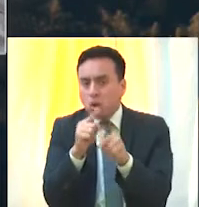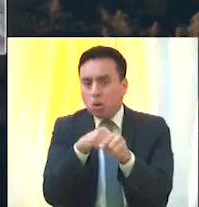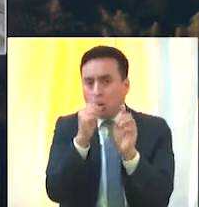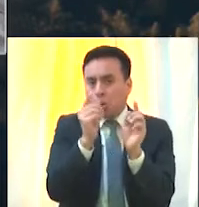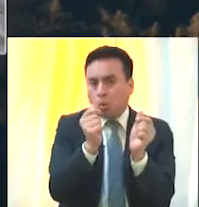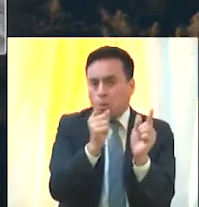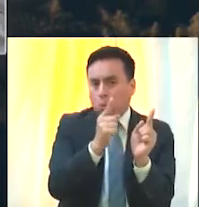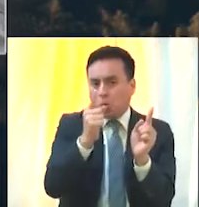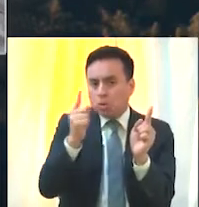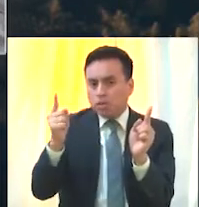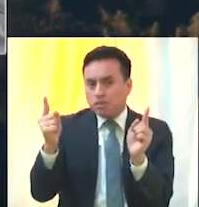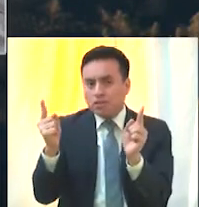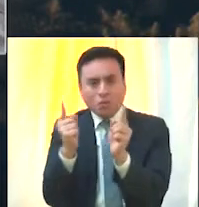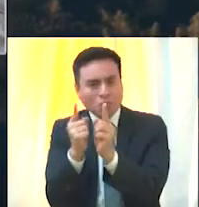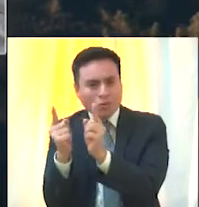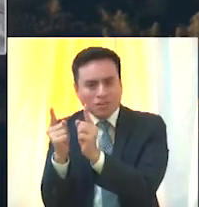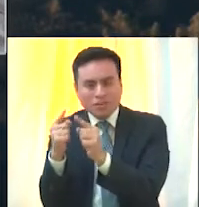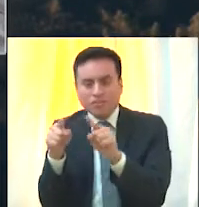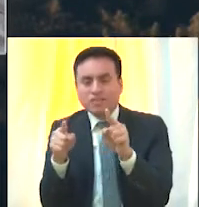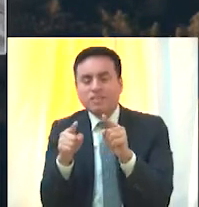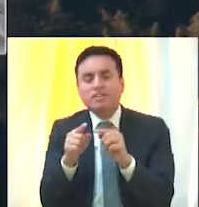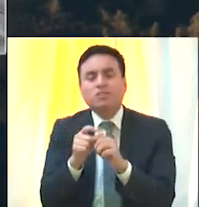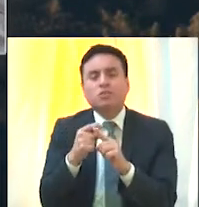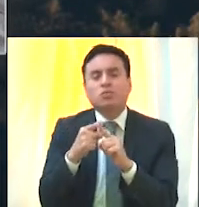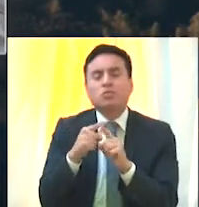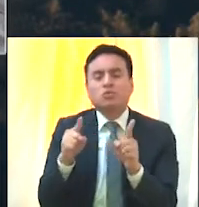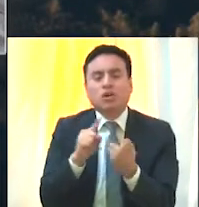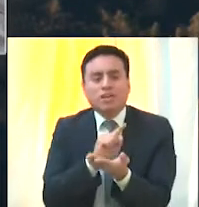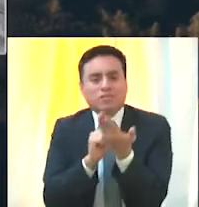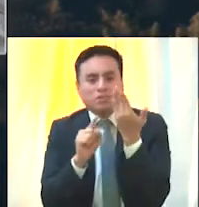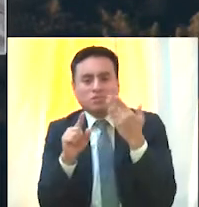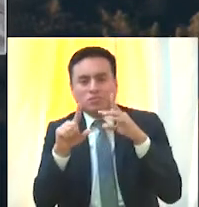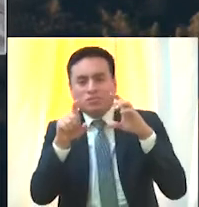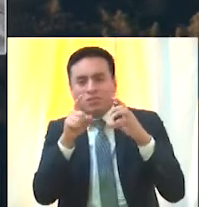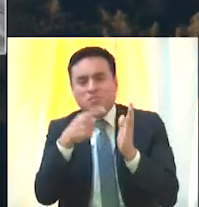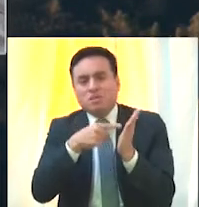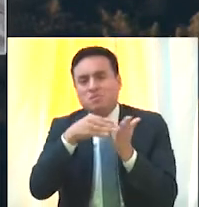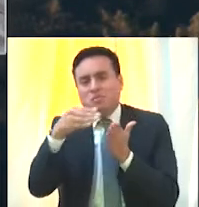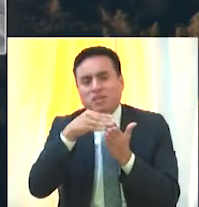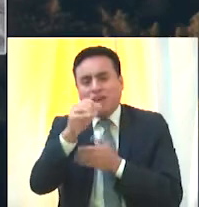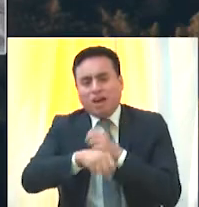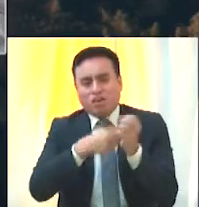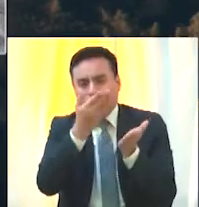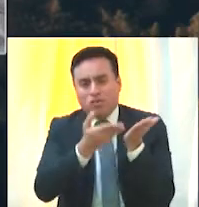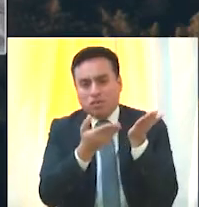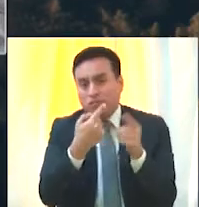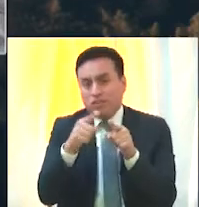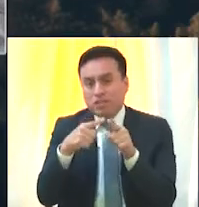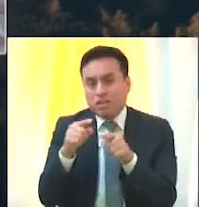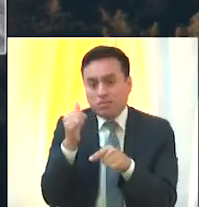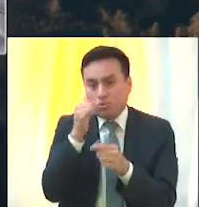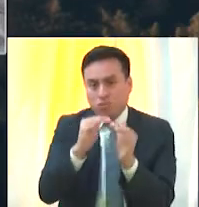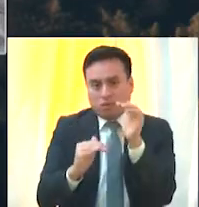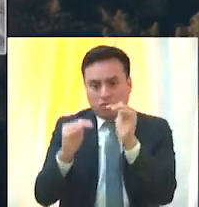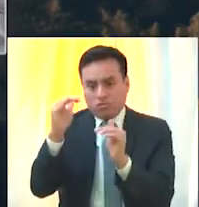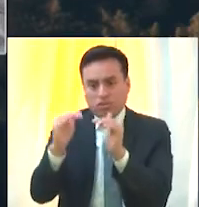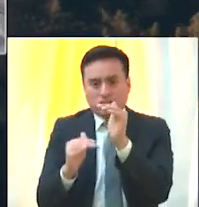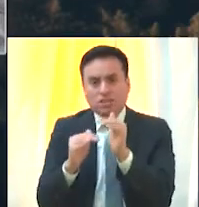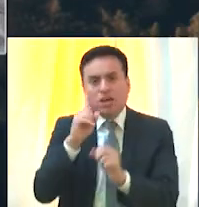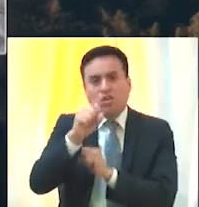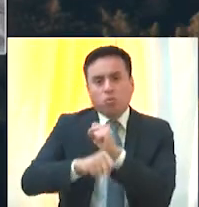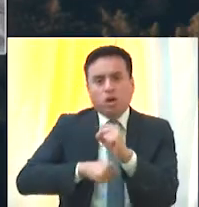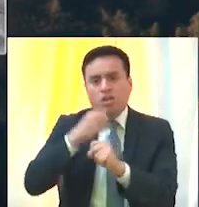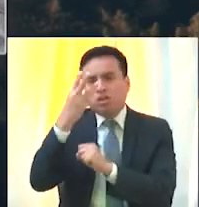a diferencia, por supuesto, es el otro extremo que las que veíamos antes, que son de miles a millones de años, estas son variaciones que les llamamos